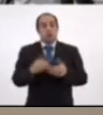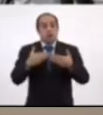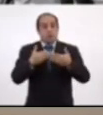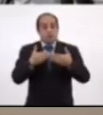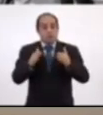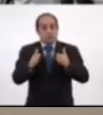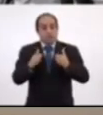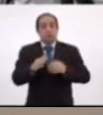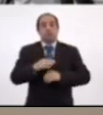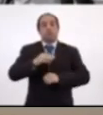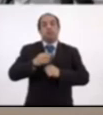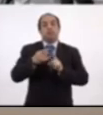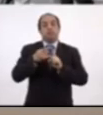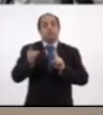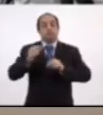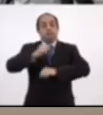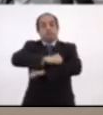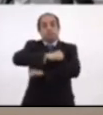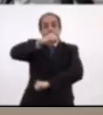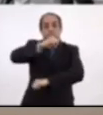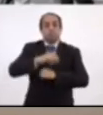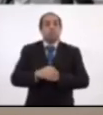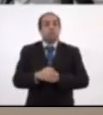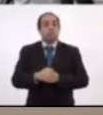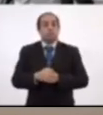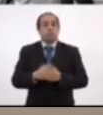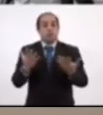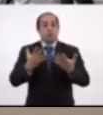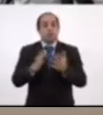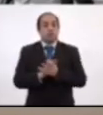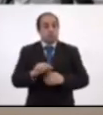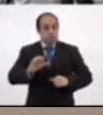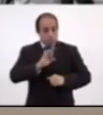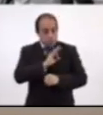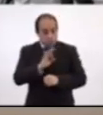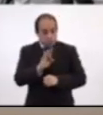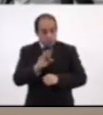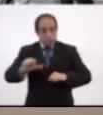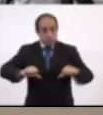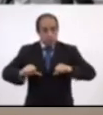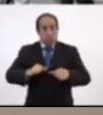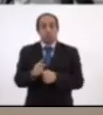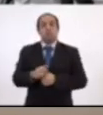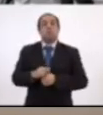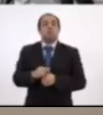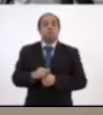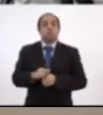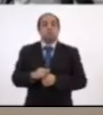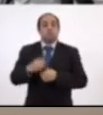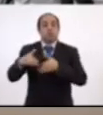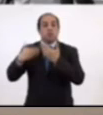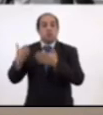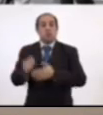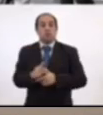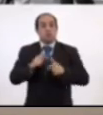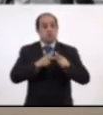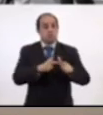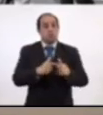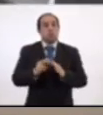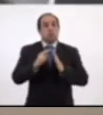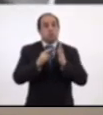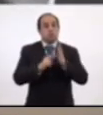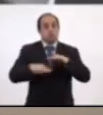los espacios y realizar, cuando podamos, actividades al aire libre. Continuemos respetando estas medidas básicas para evitar contagios.